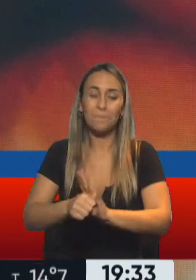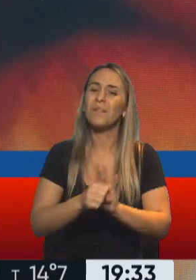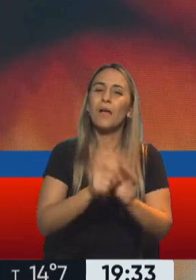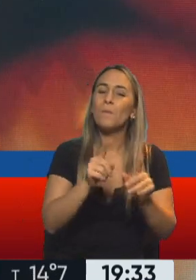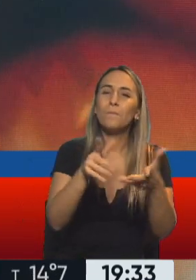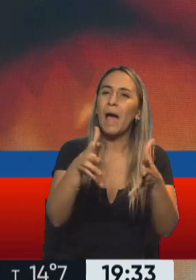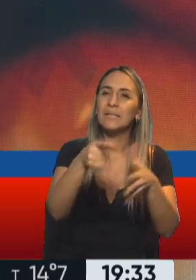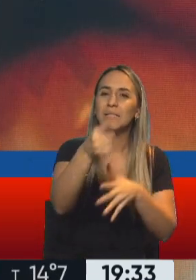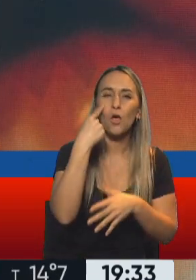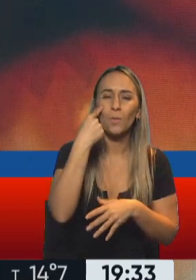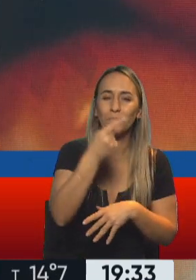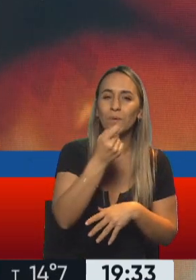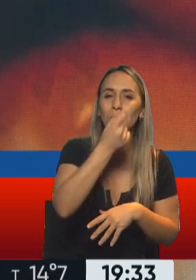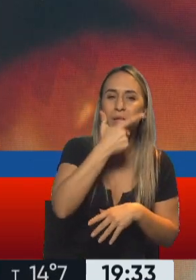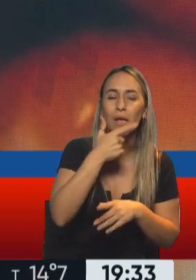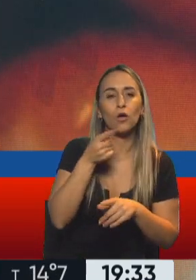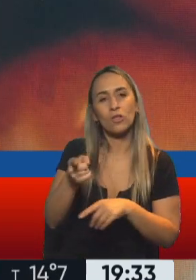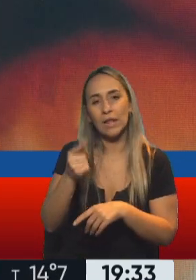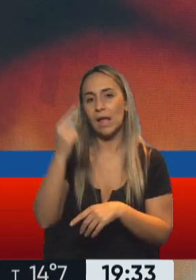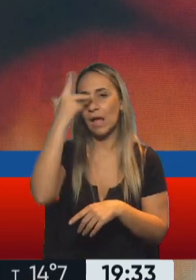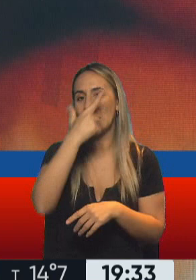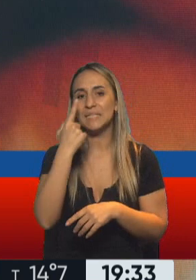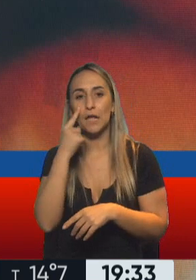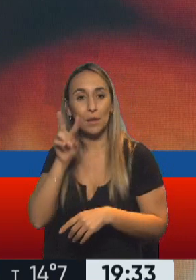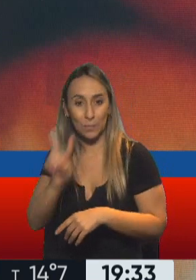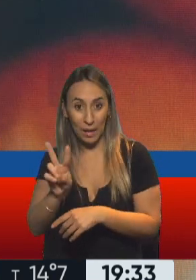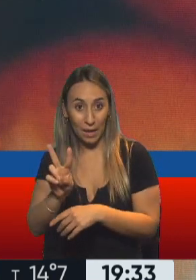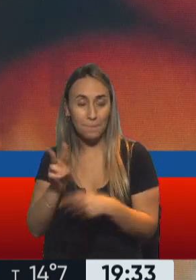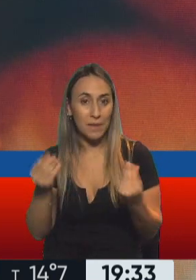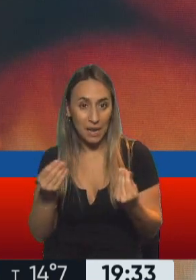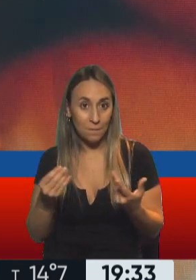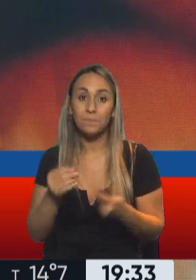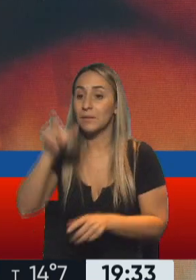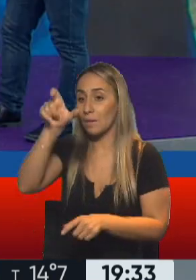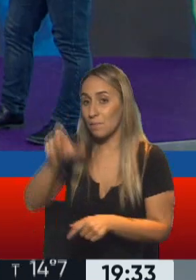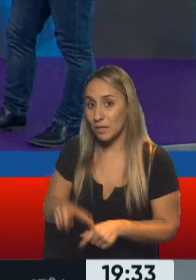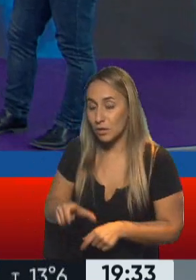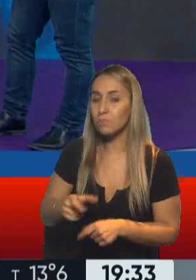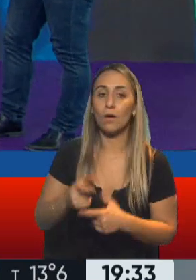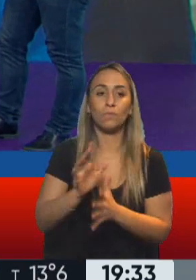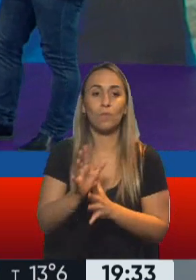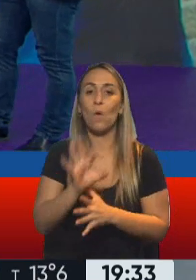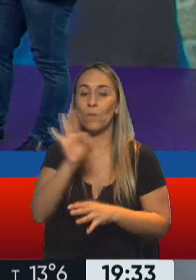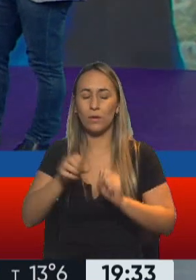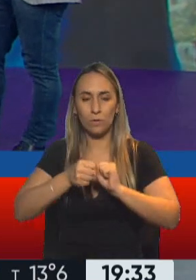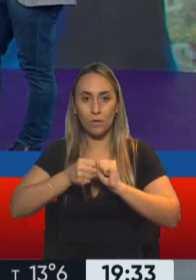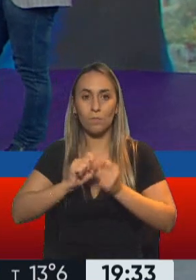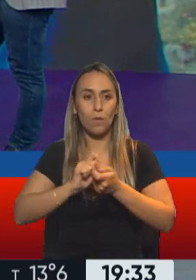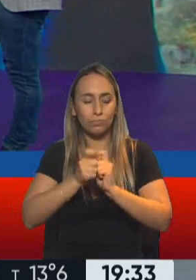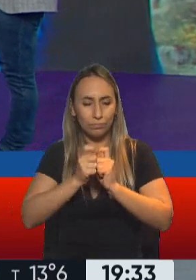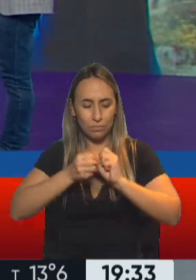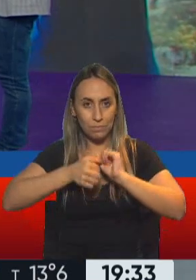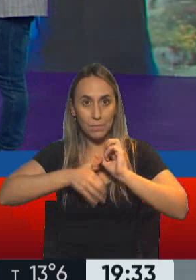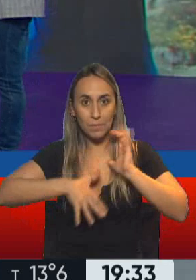HIV. Y han sido útiles para que los pacientes HIV tengan carga viral negativa. O sea, hoy en día los pacientes con